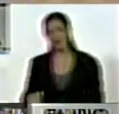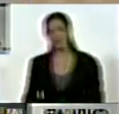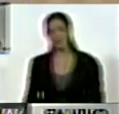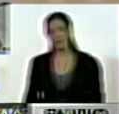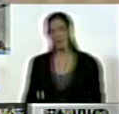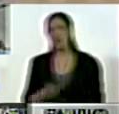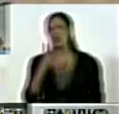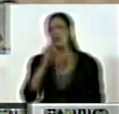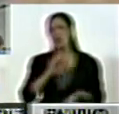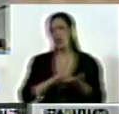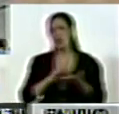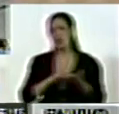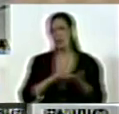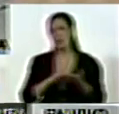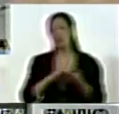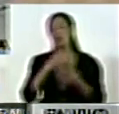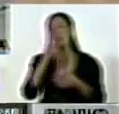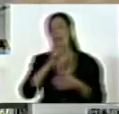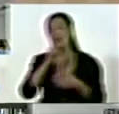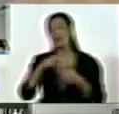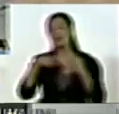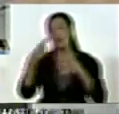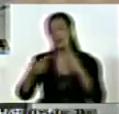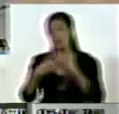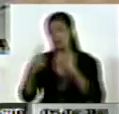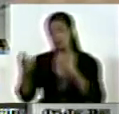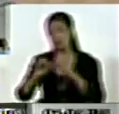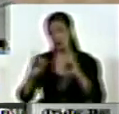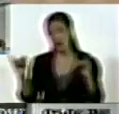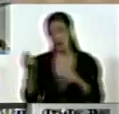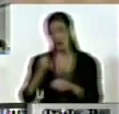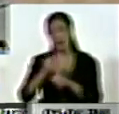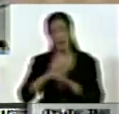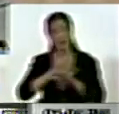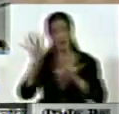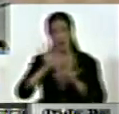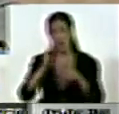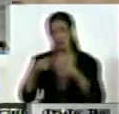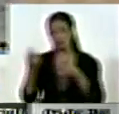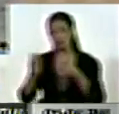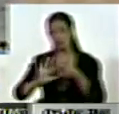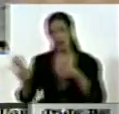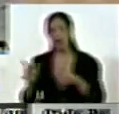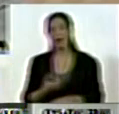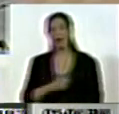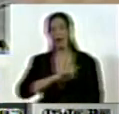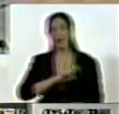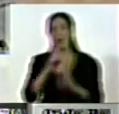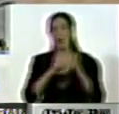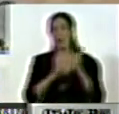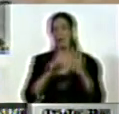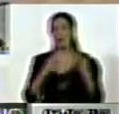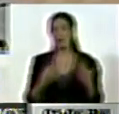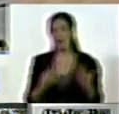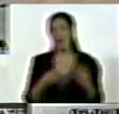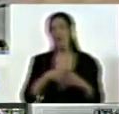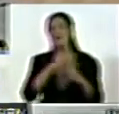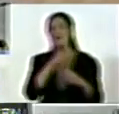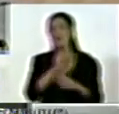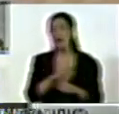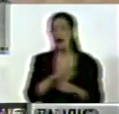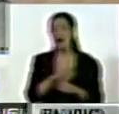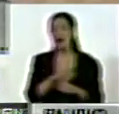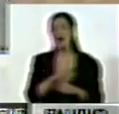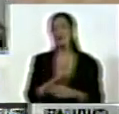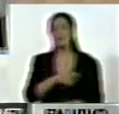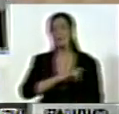dos meses después que es desincorporado del servicio exterior. En enero del 2016 va al ABC de